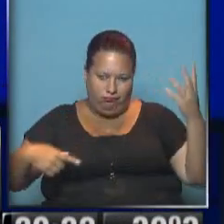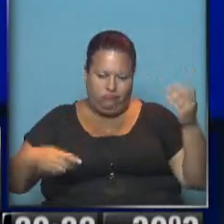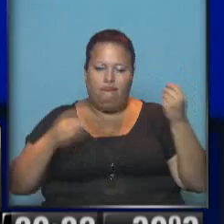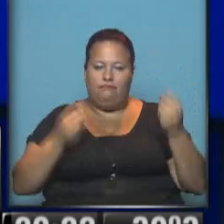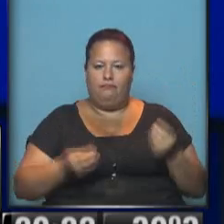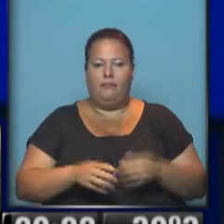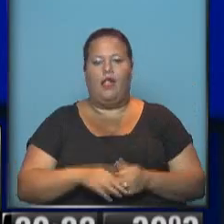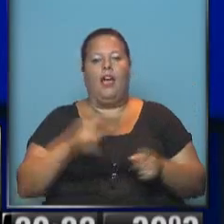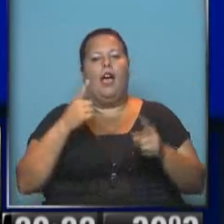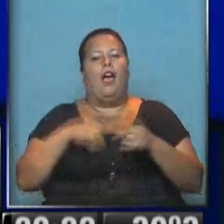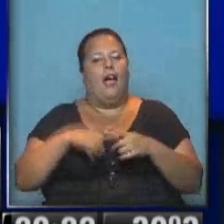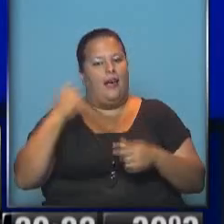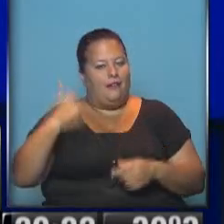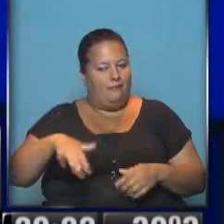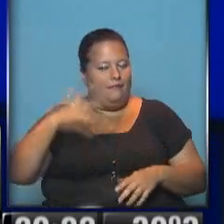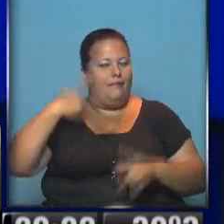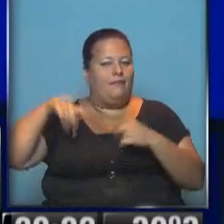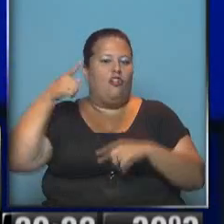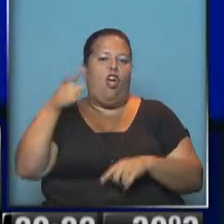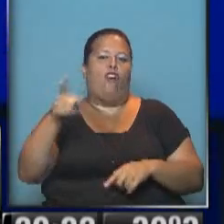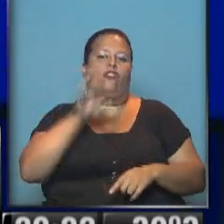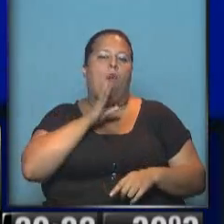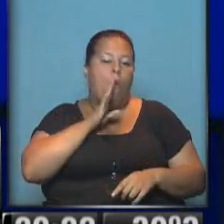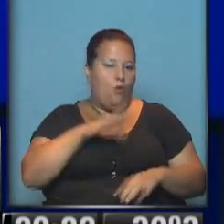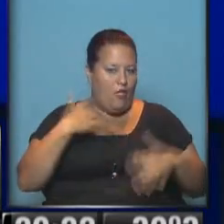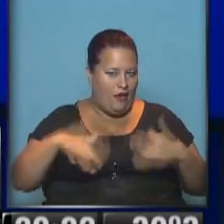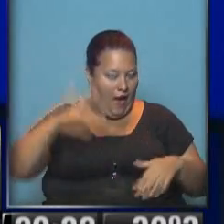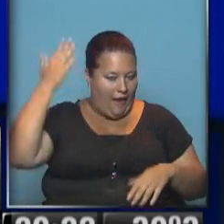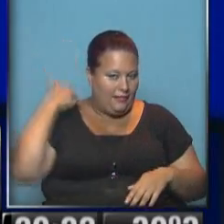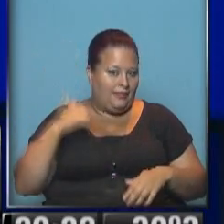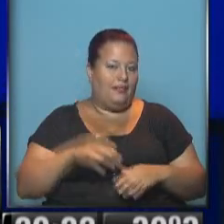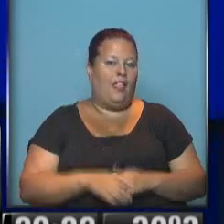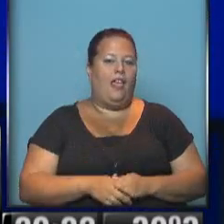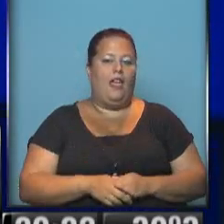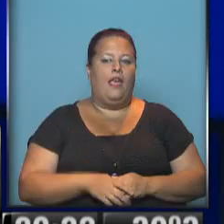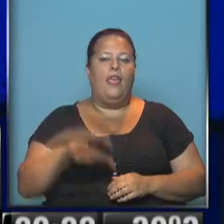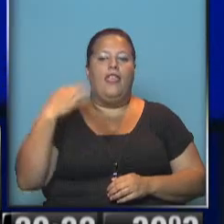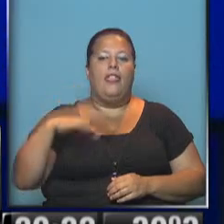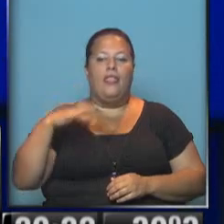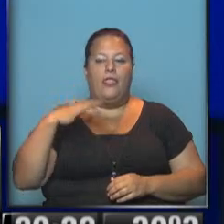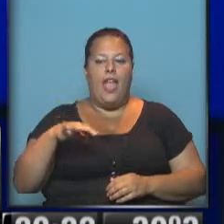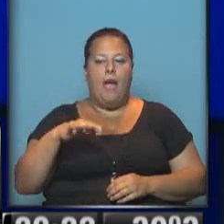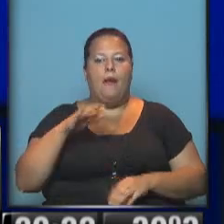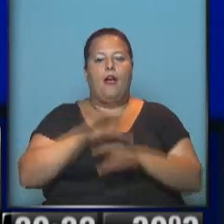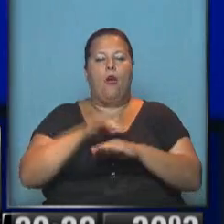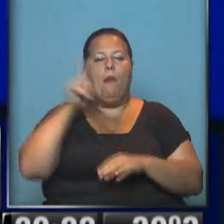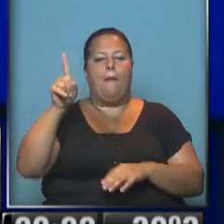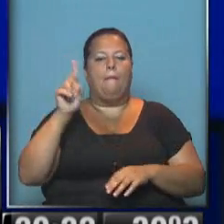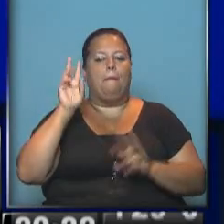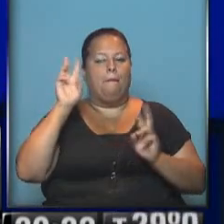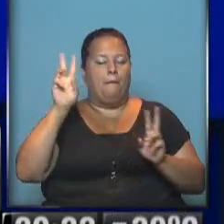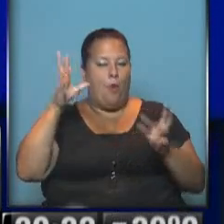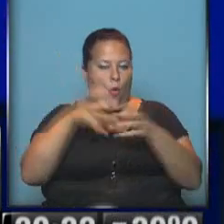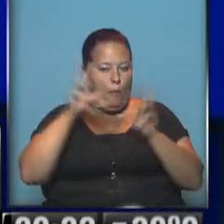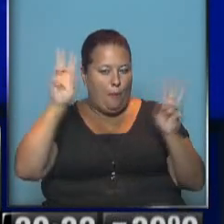donde había una cuota enorme de antisemitismo, donde había que comprometer al peronismo,